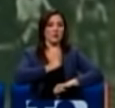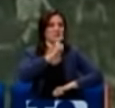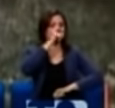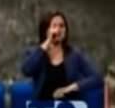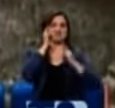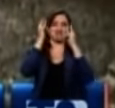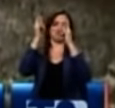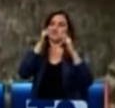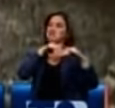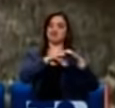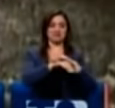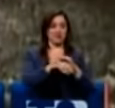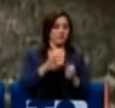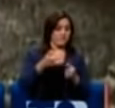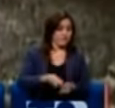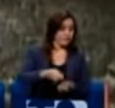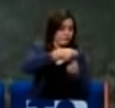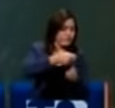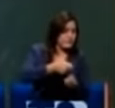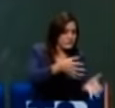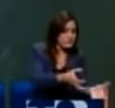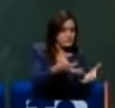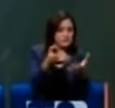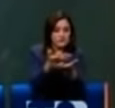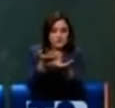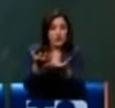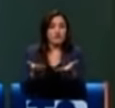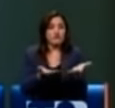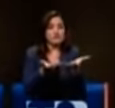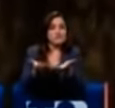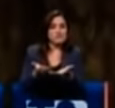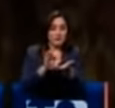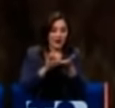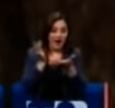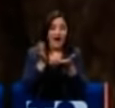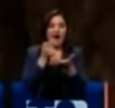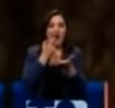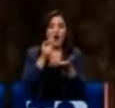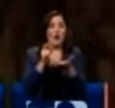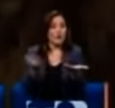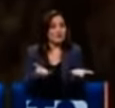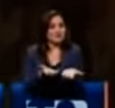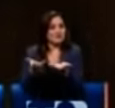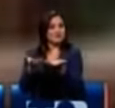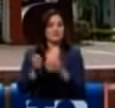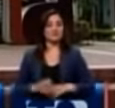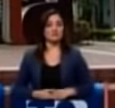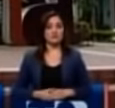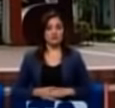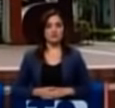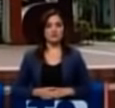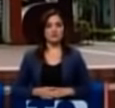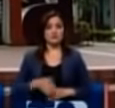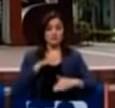sus ancestros han sabido extraer de las entrañas de la tierra desde tiempos anteriores a la colonia. Sin embargo, su riqueza no solo está bajo suelo. Por